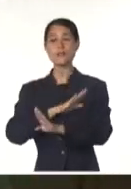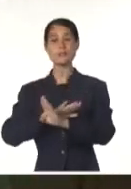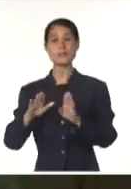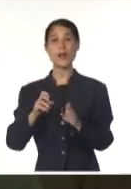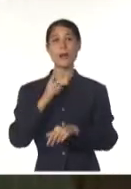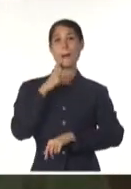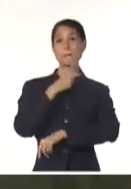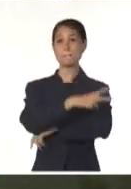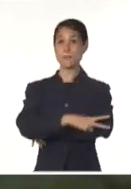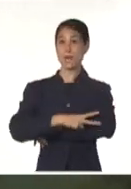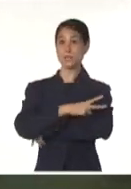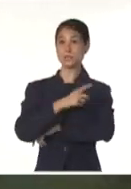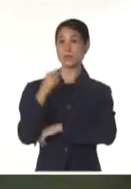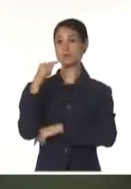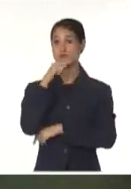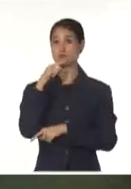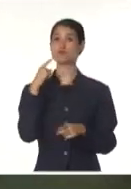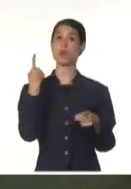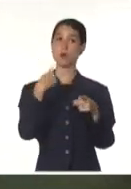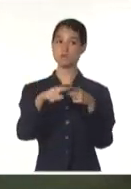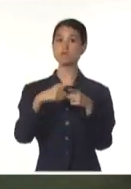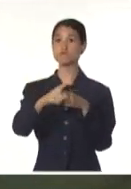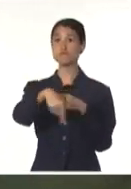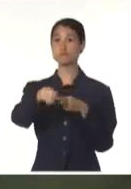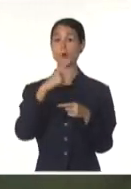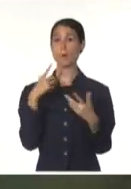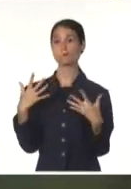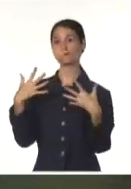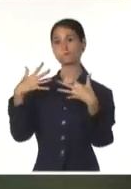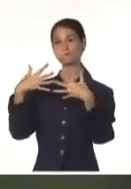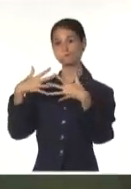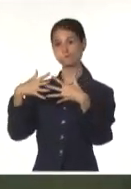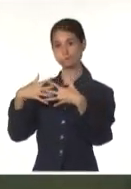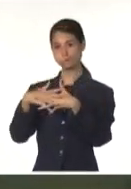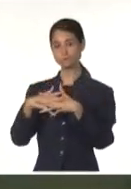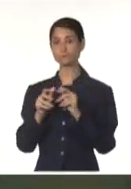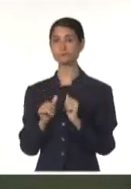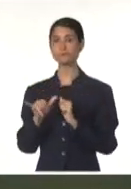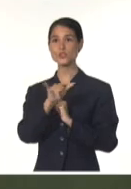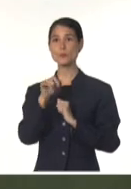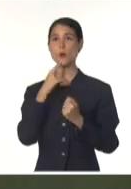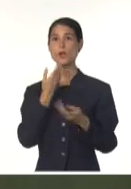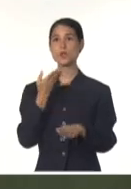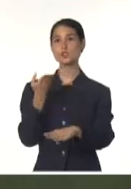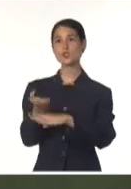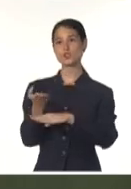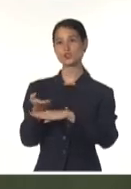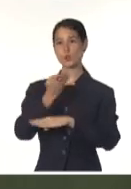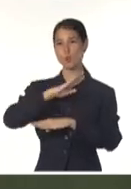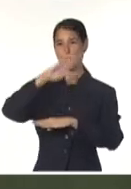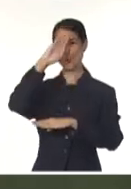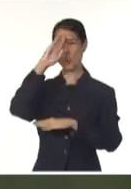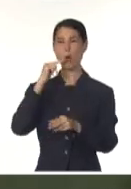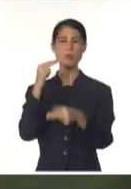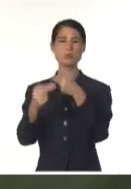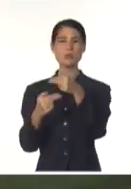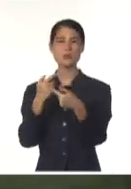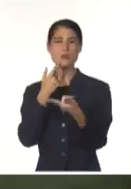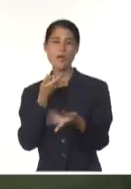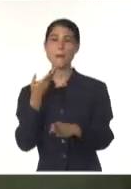países de BRIC, también la solicitud reciente que hizo Cuba de ser aprobado, o la aspiración a ser aprobada como país